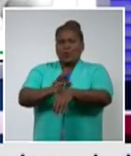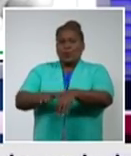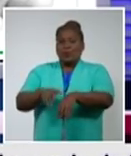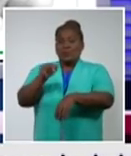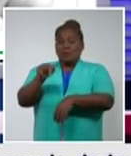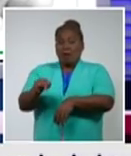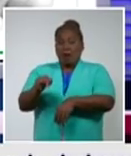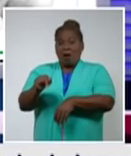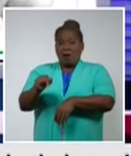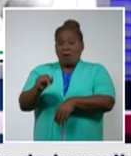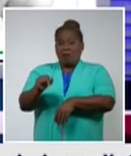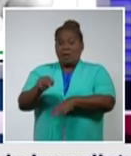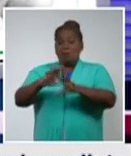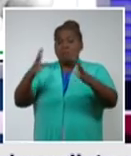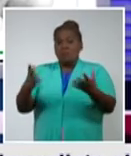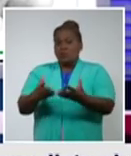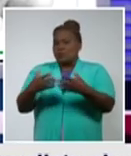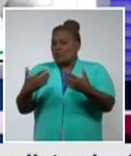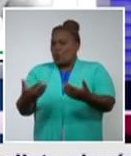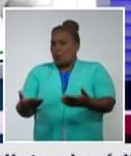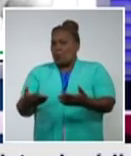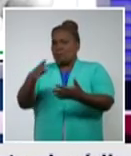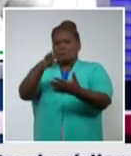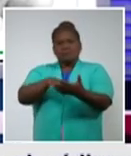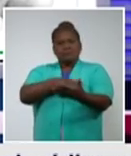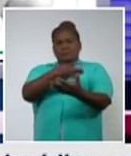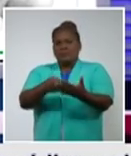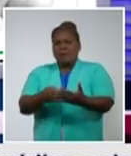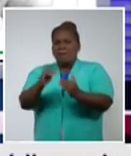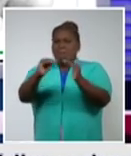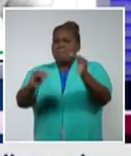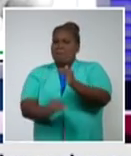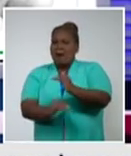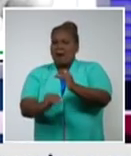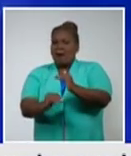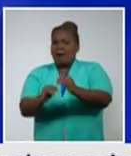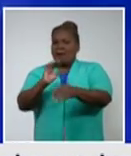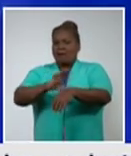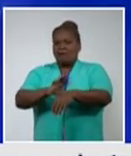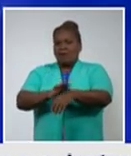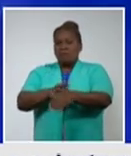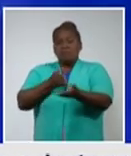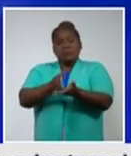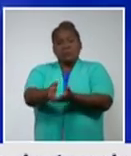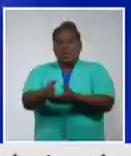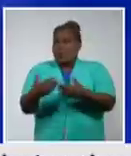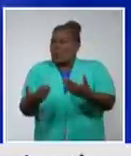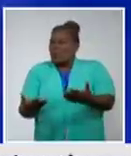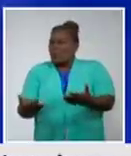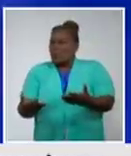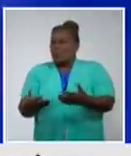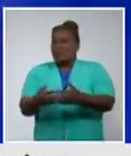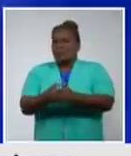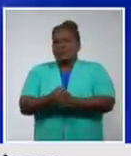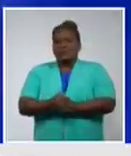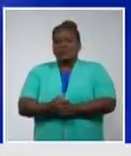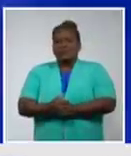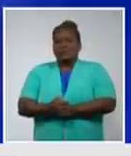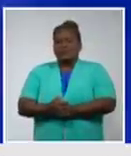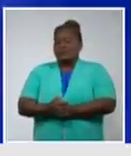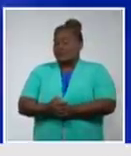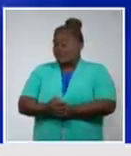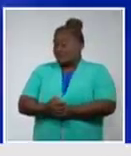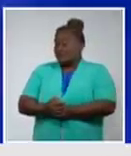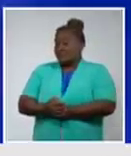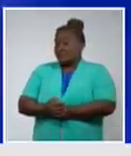doctor, en el mundo. ¿Qué dicen las estadísticas? ¿Bajan las cifras de contagios? ¿Se mantiene la tendencia? Mira, cada vez que